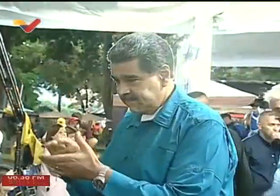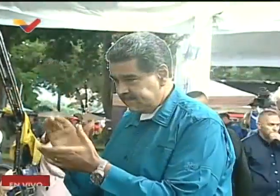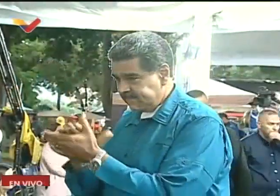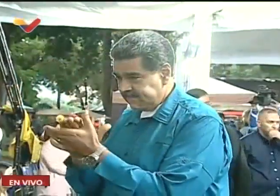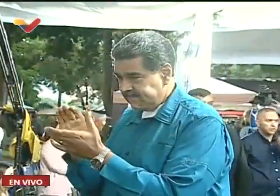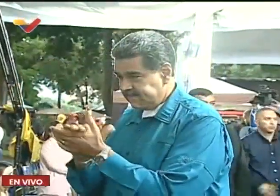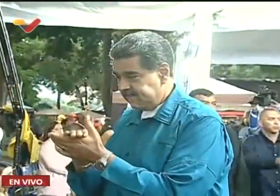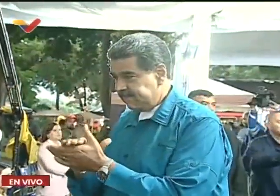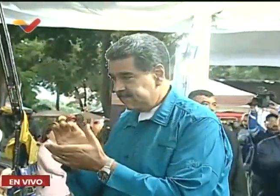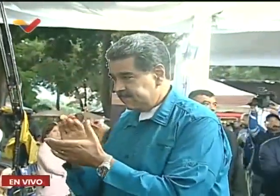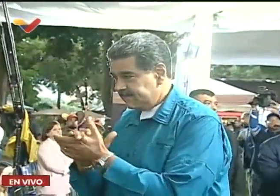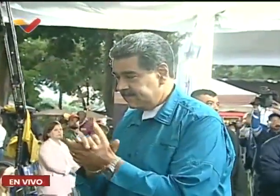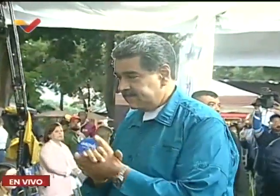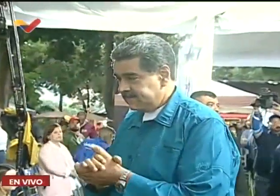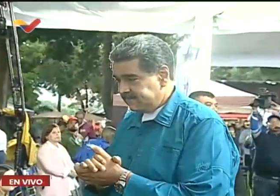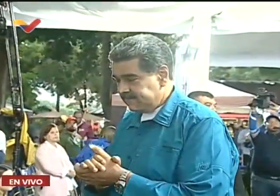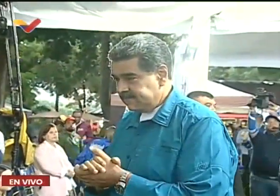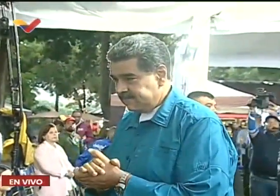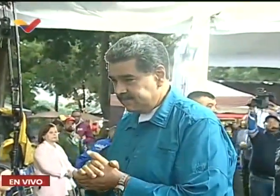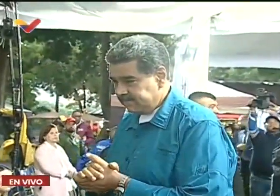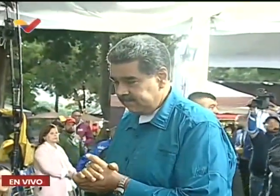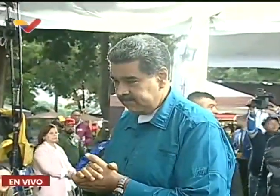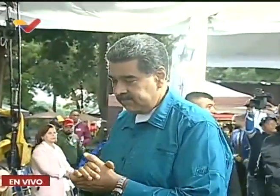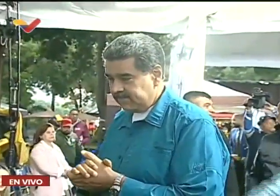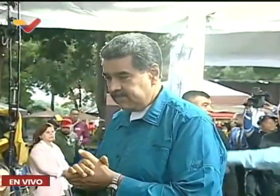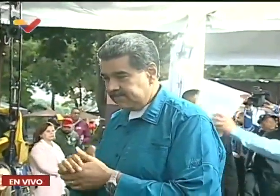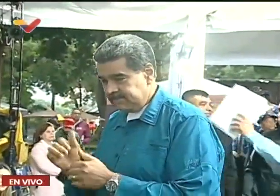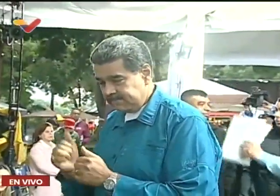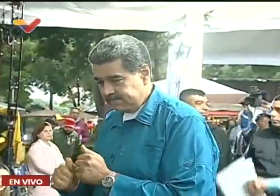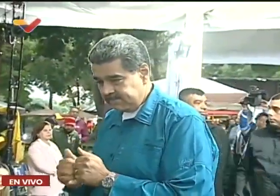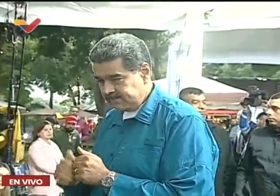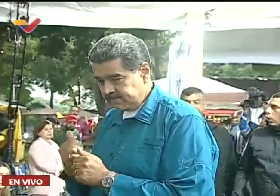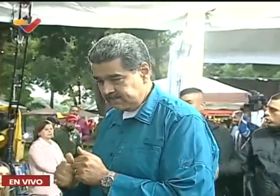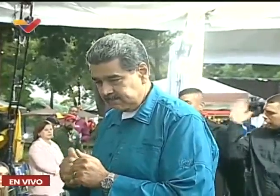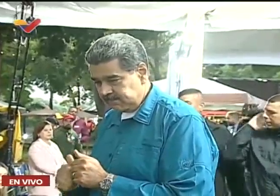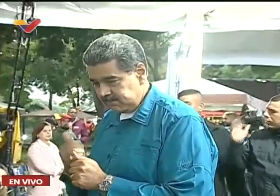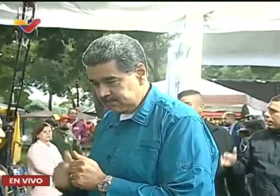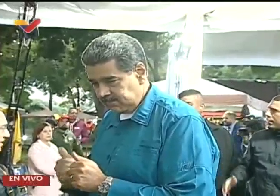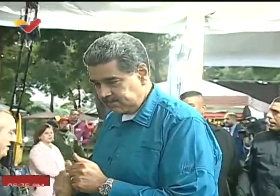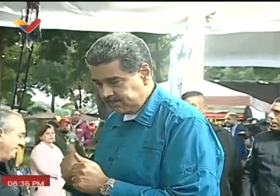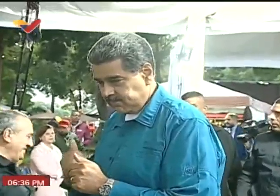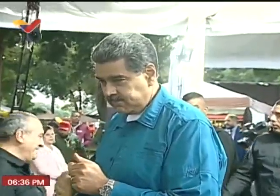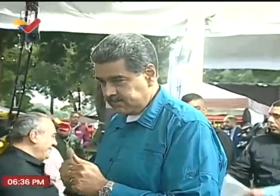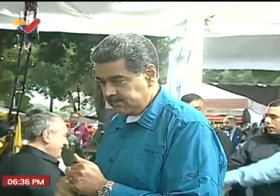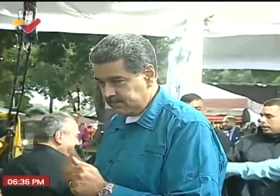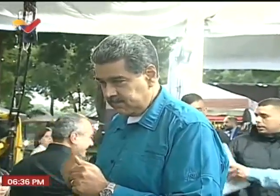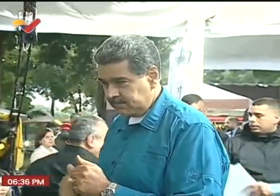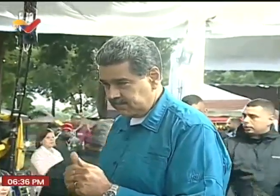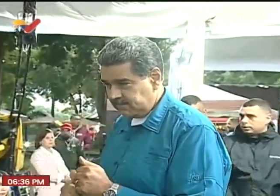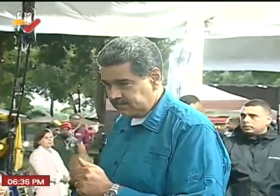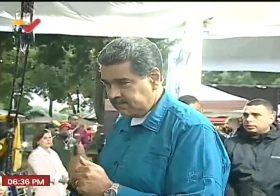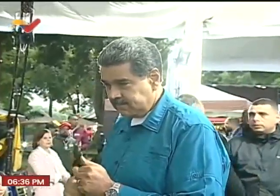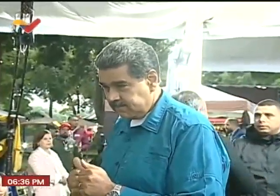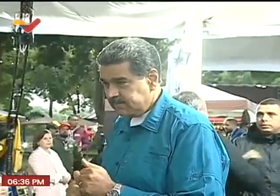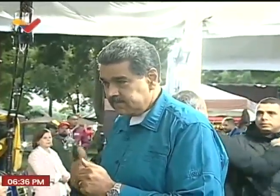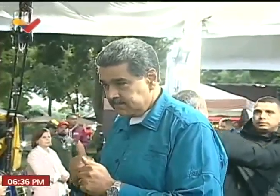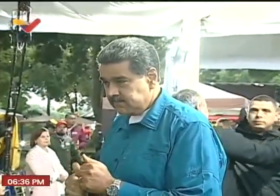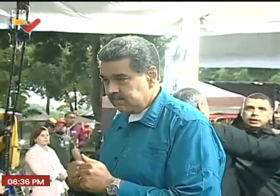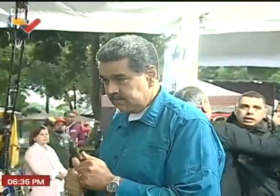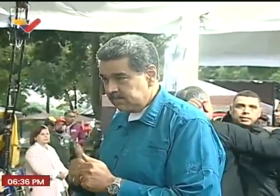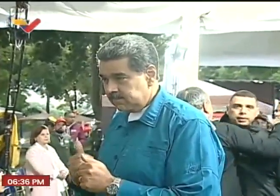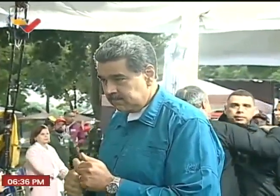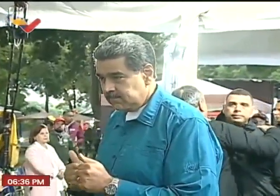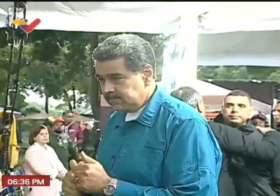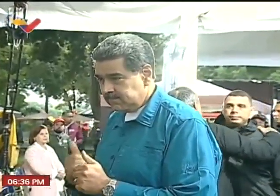Soñoliento, forzando el pecho del viento sobre la paz del estero. Sobre la paz del estero, avanza y suar y